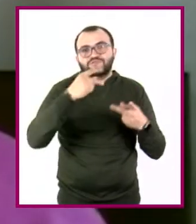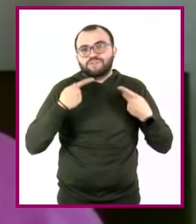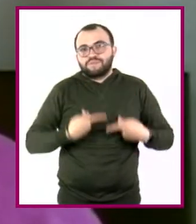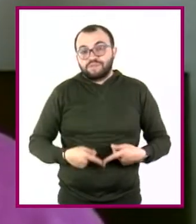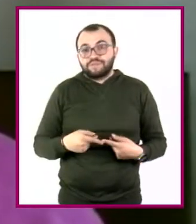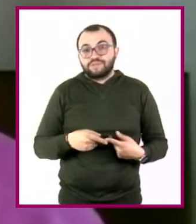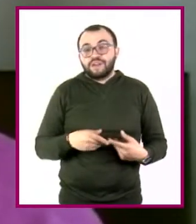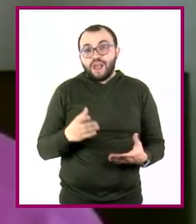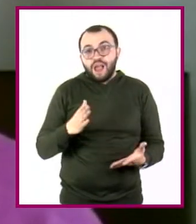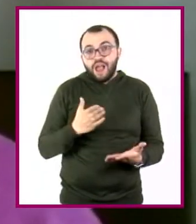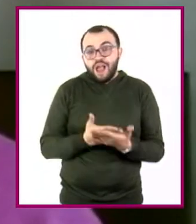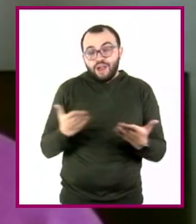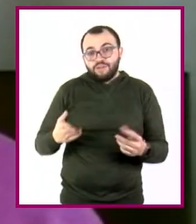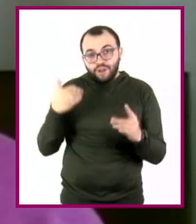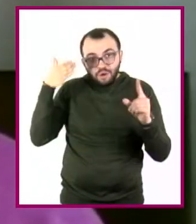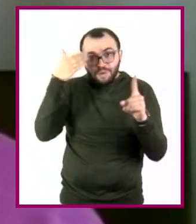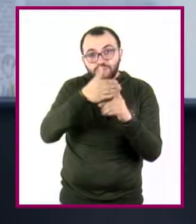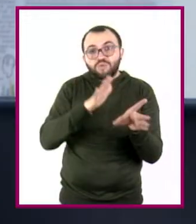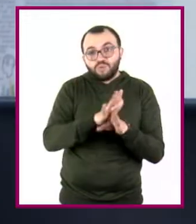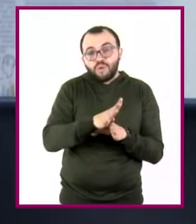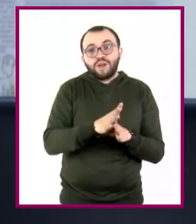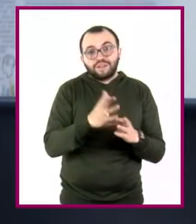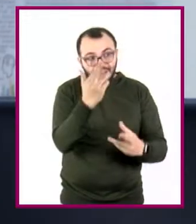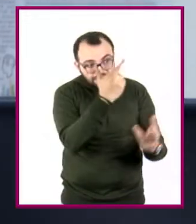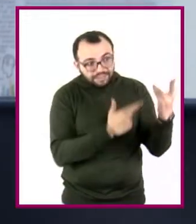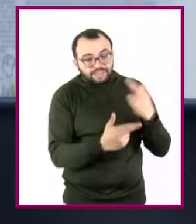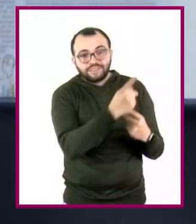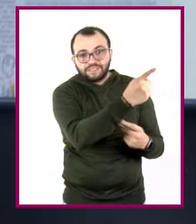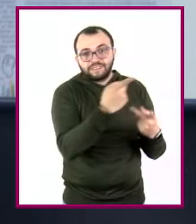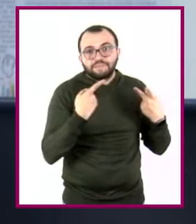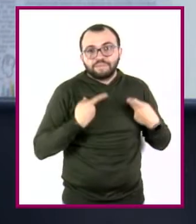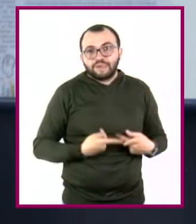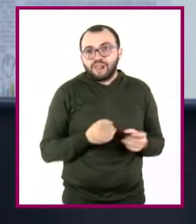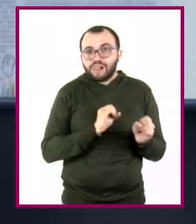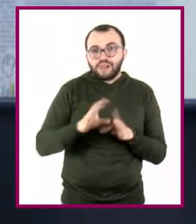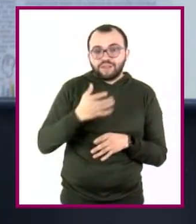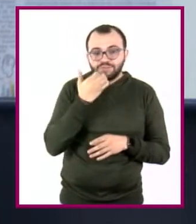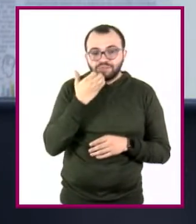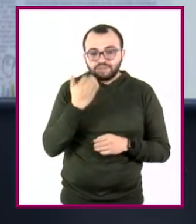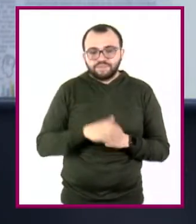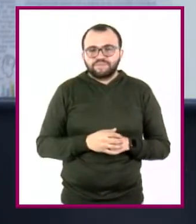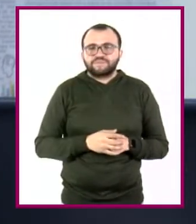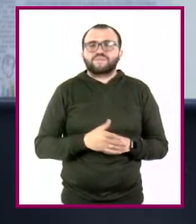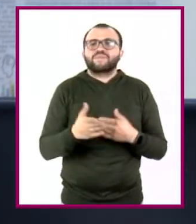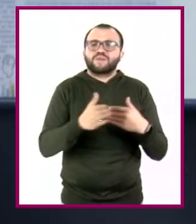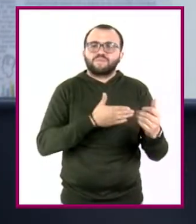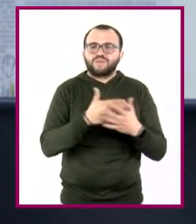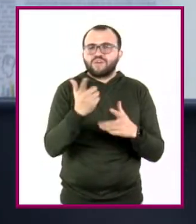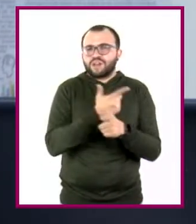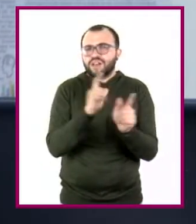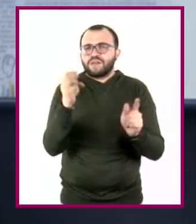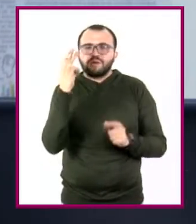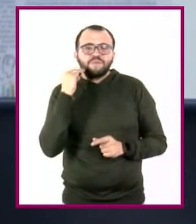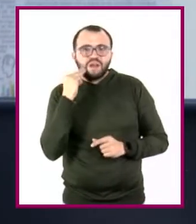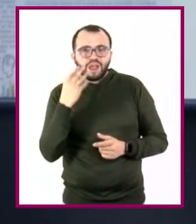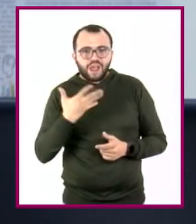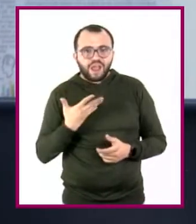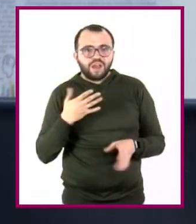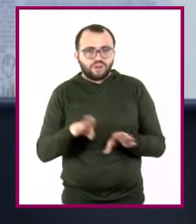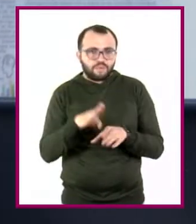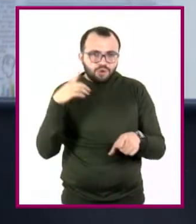esa gente que dejó de ir a la escuela. ¿El modelo de libre mercado ha afectado los programas educativos en México?